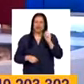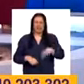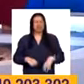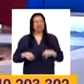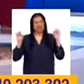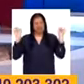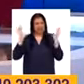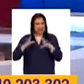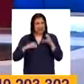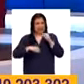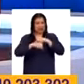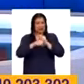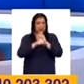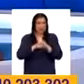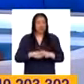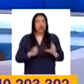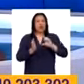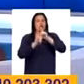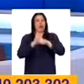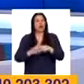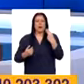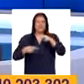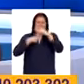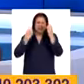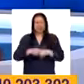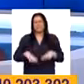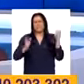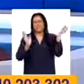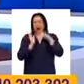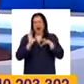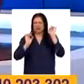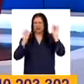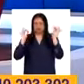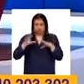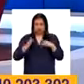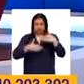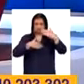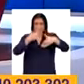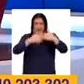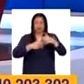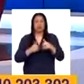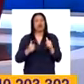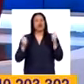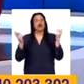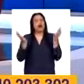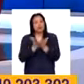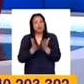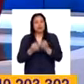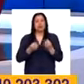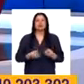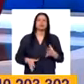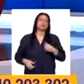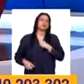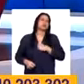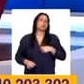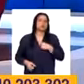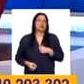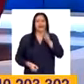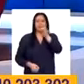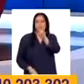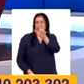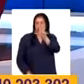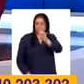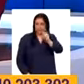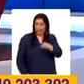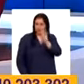de la pandemia. Luego llegamos a marzo y volvieron a decir es el peor momento de la pandemia, hasta que llegamos a abril y contamos lamentablemente